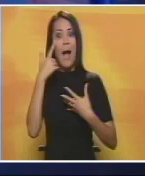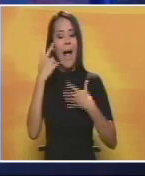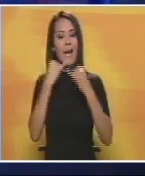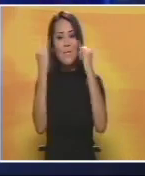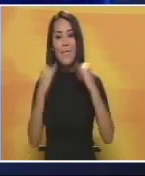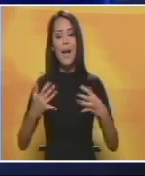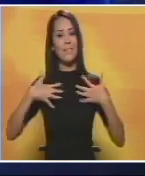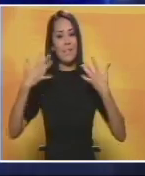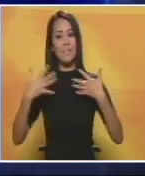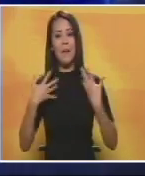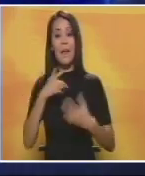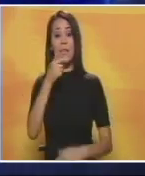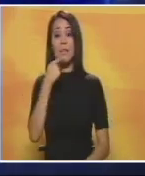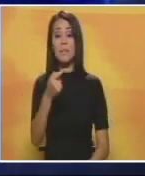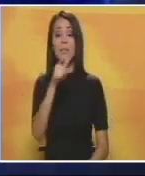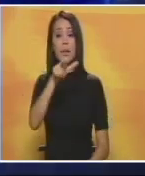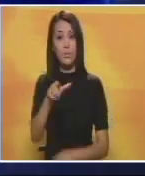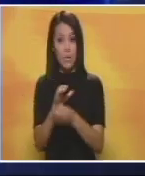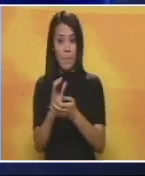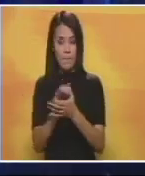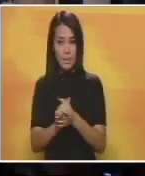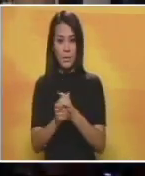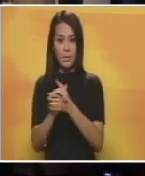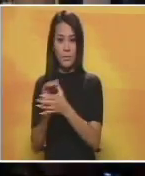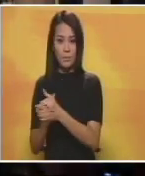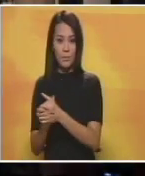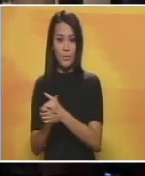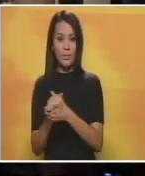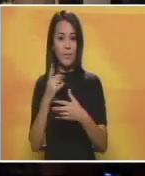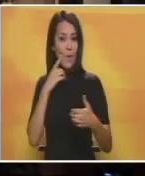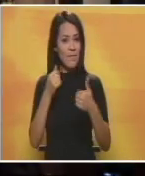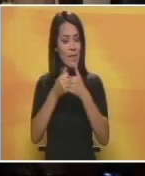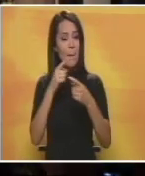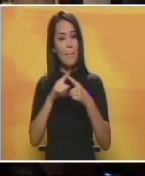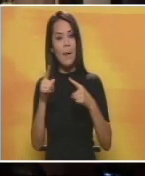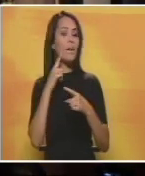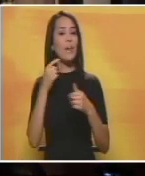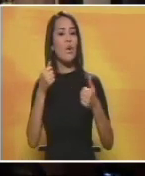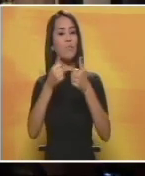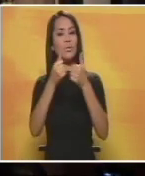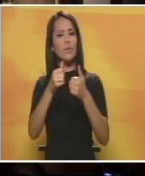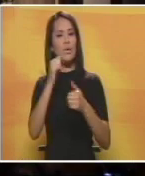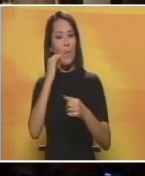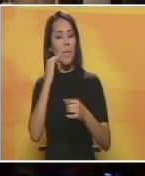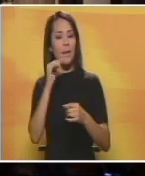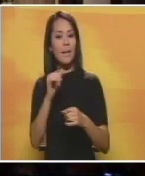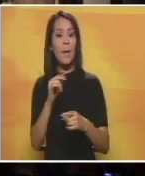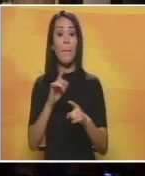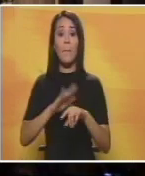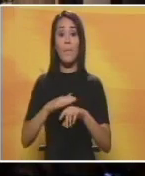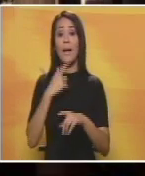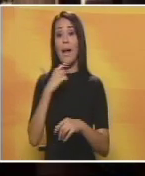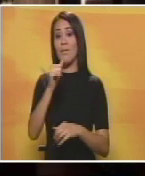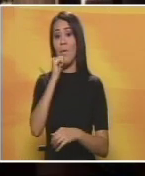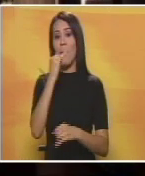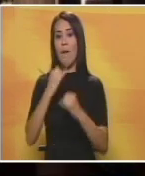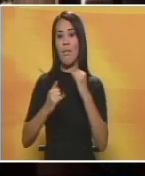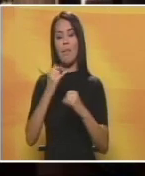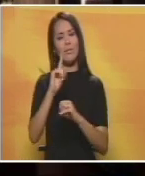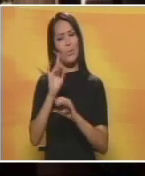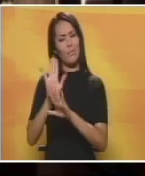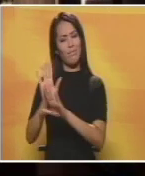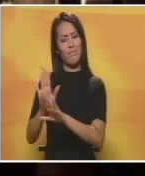alegría. Dice que sus compañeros no dudaron en brindar, pero que él no se unió a este brindis porque no toma bebidas alcohólicas.